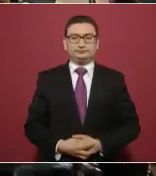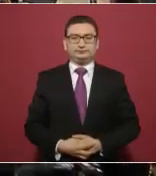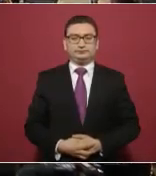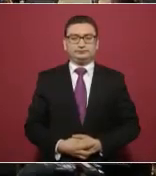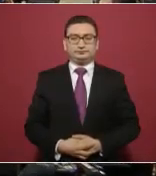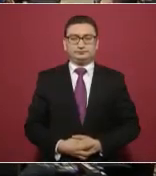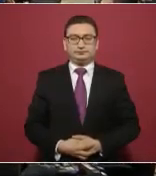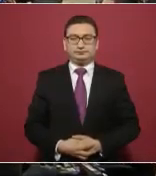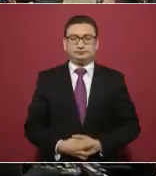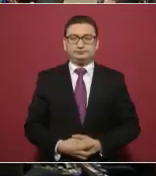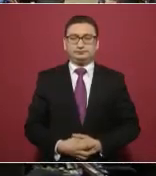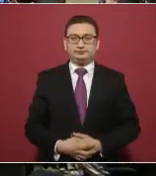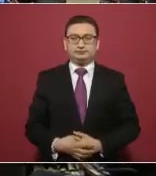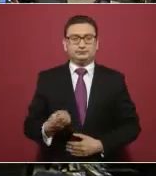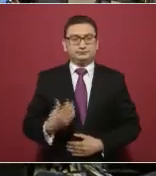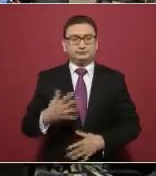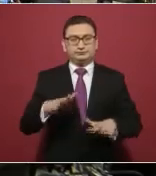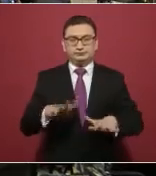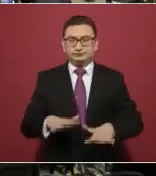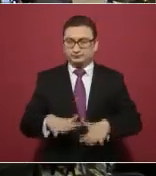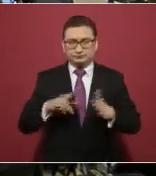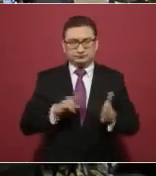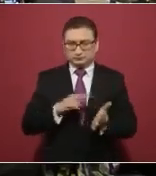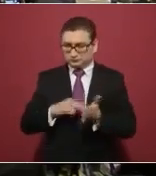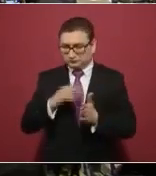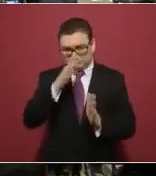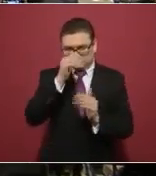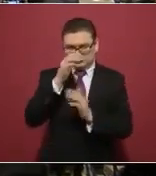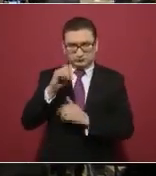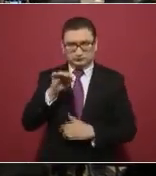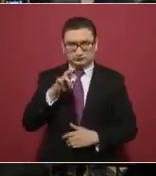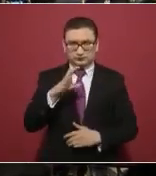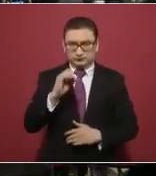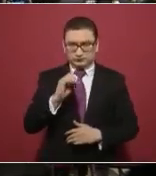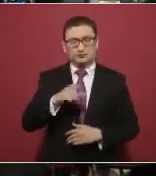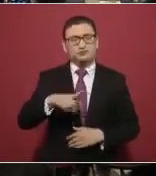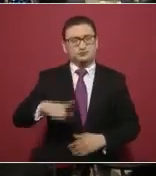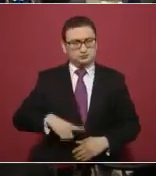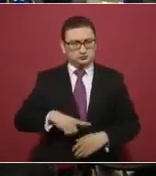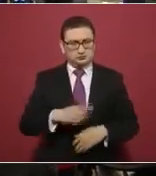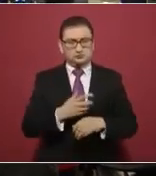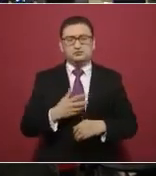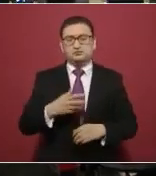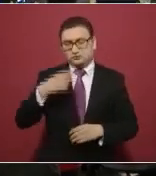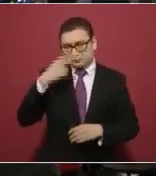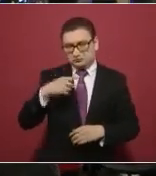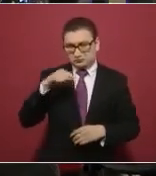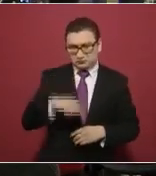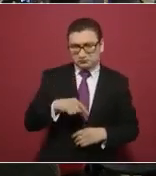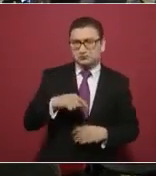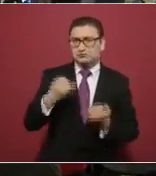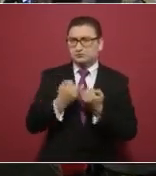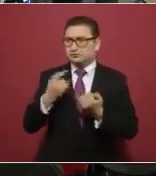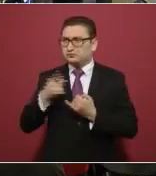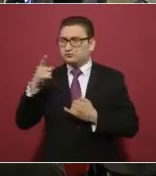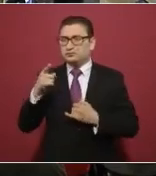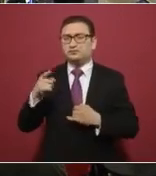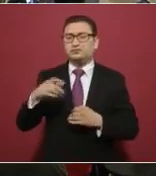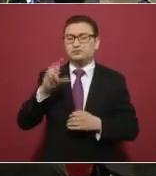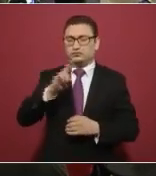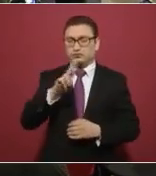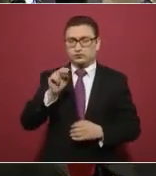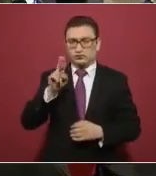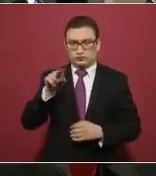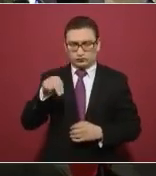preside esta ceremonia de firma del Acuerdo Marco entre el Gobierno de los Estados Unidos Mexicanos y la Oficina del Alto Comisionado de las Naciones